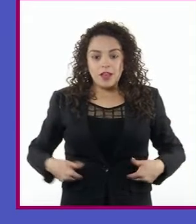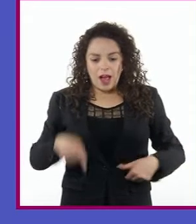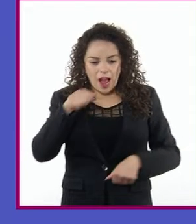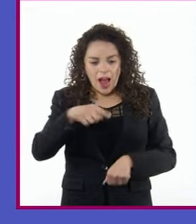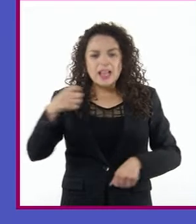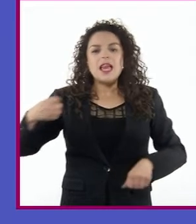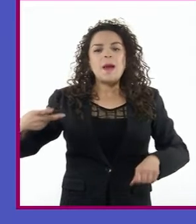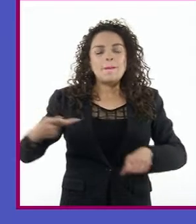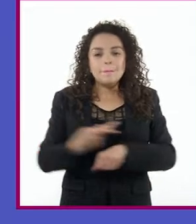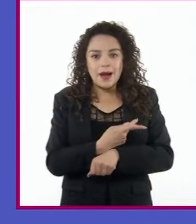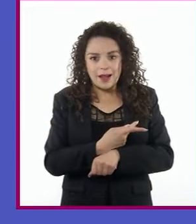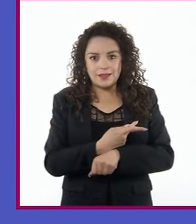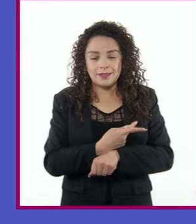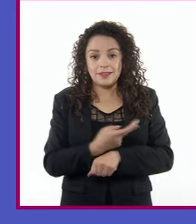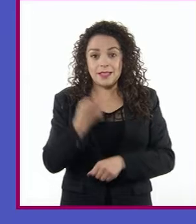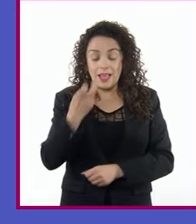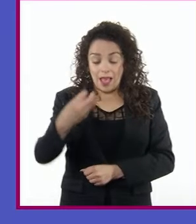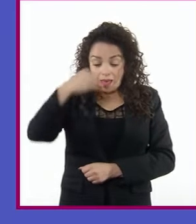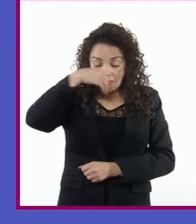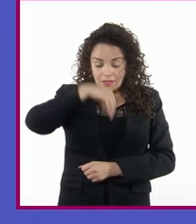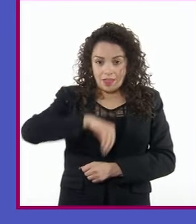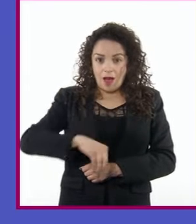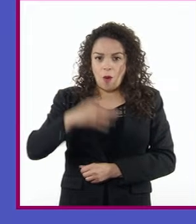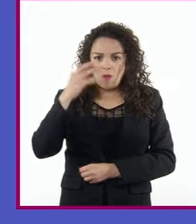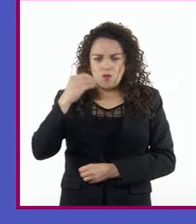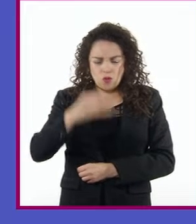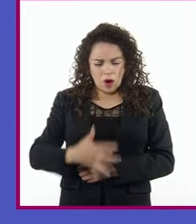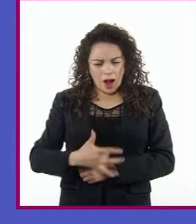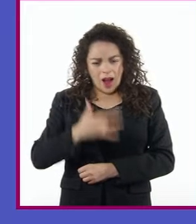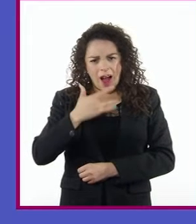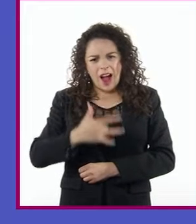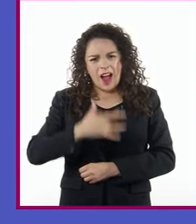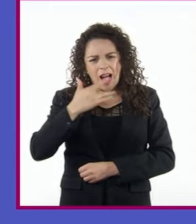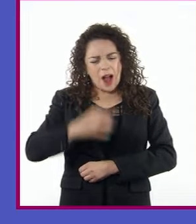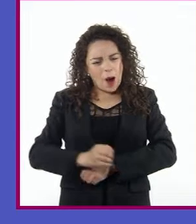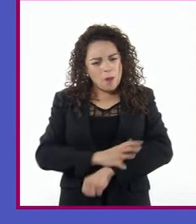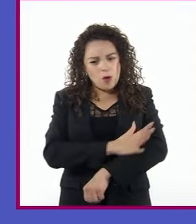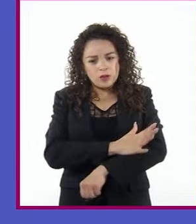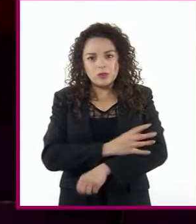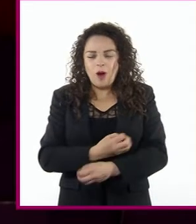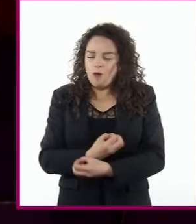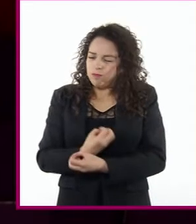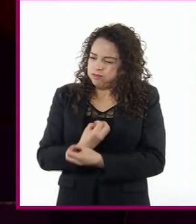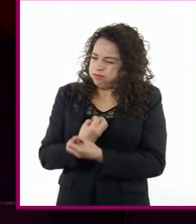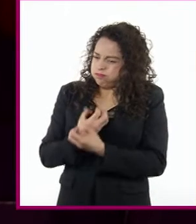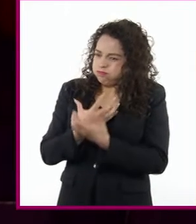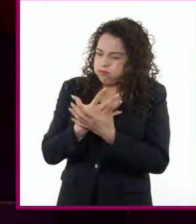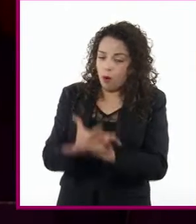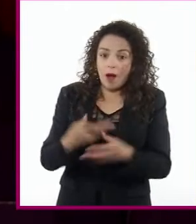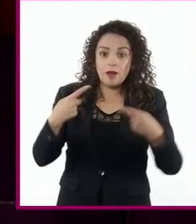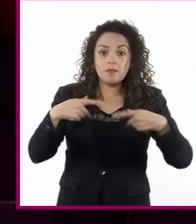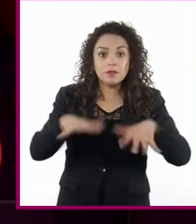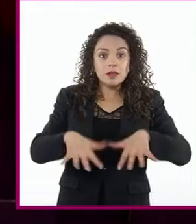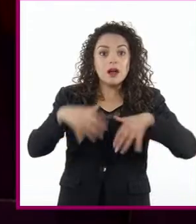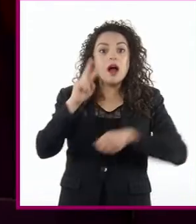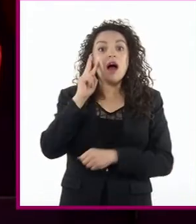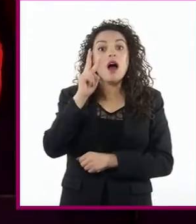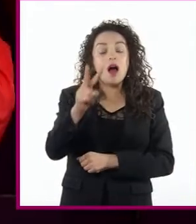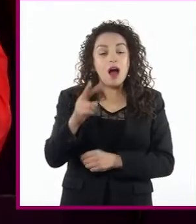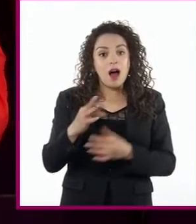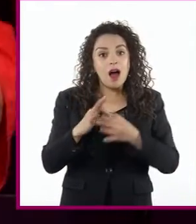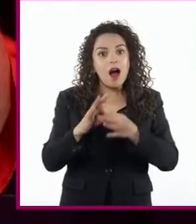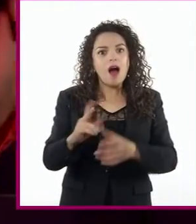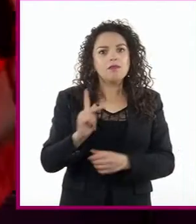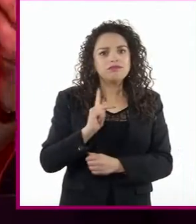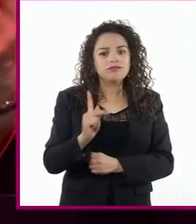ella, ese remover interno de emociones con que se identifica el espectador. Mención especial merecen